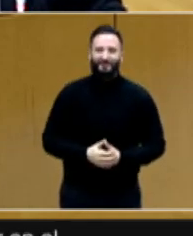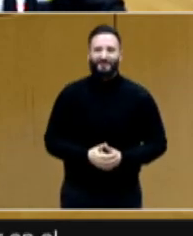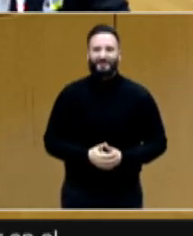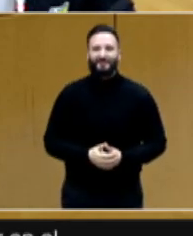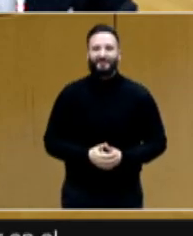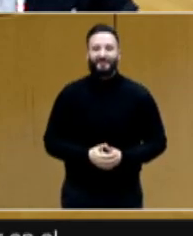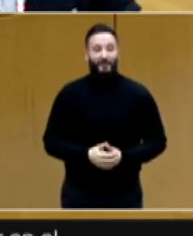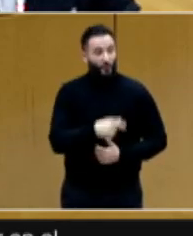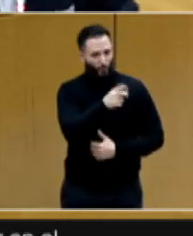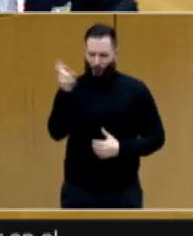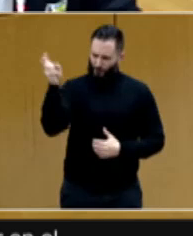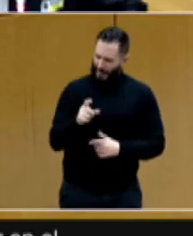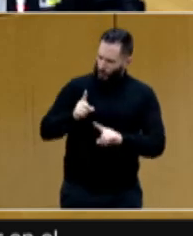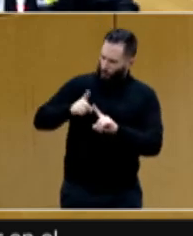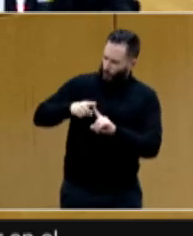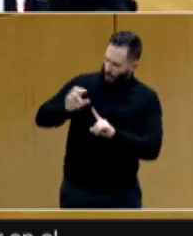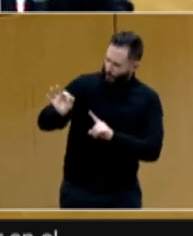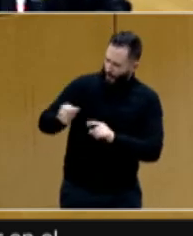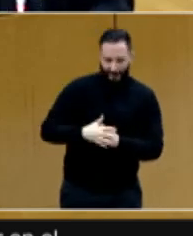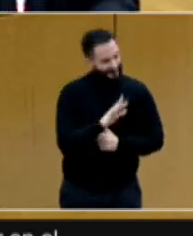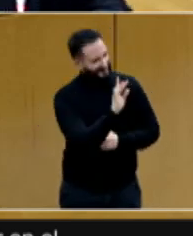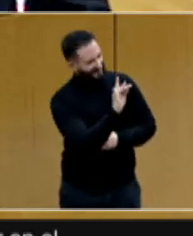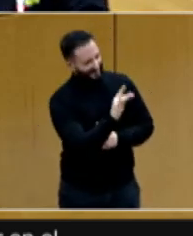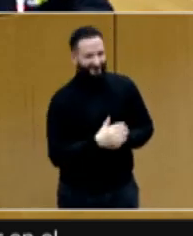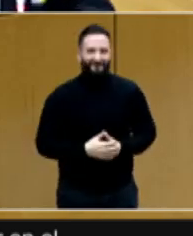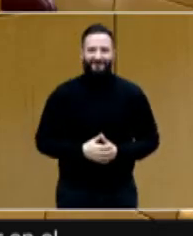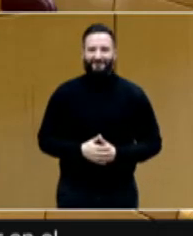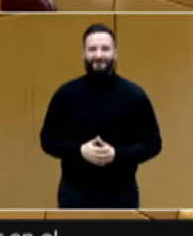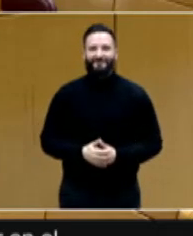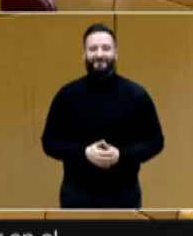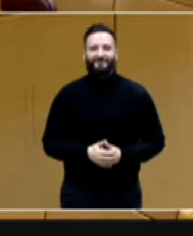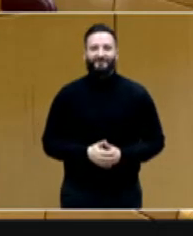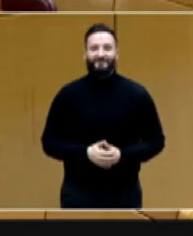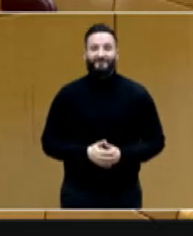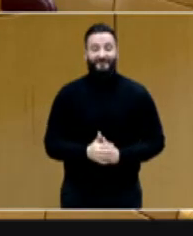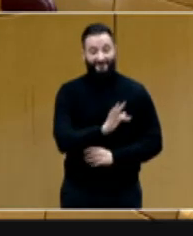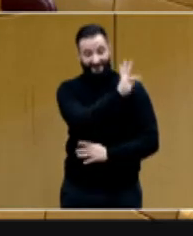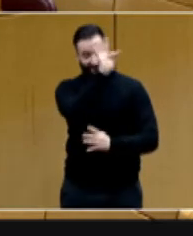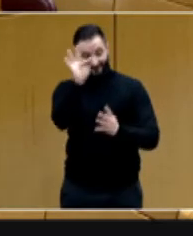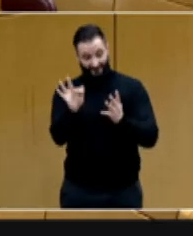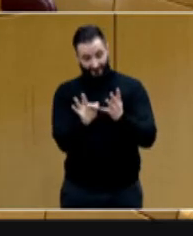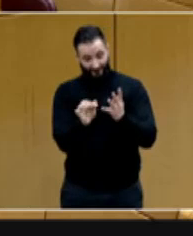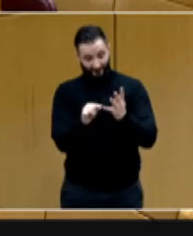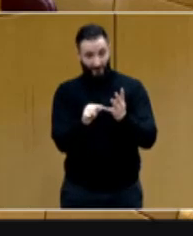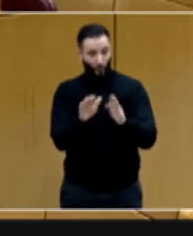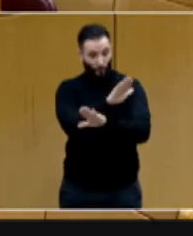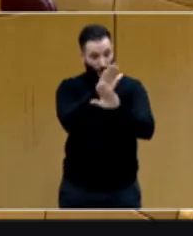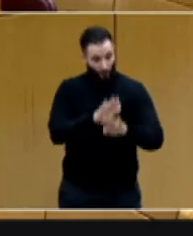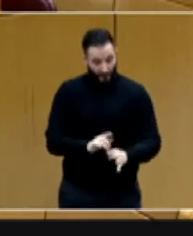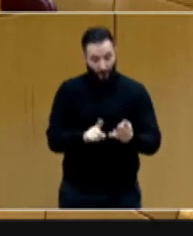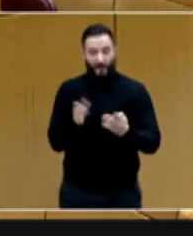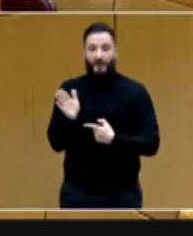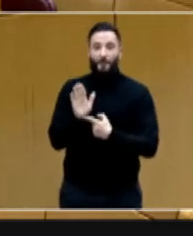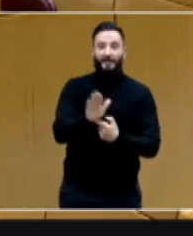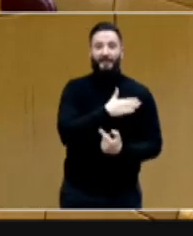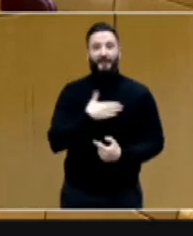ha venido desde Toledo verdad Muy bien Y por último quiero presentar